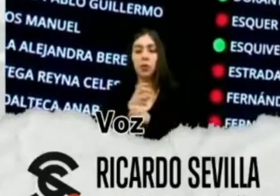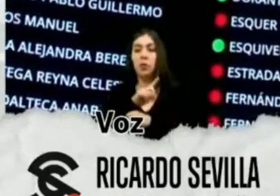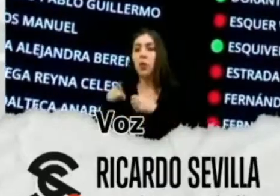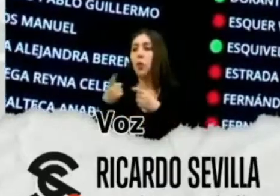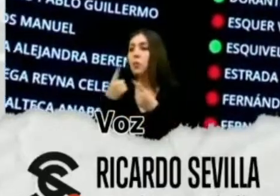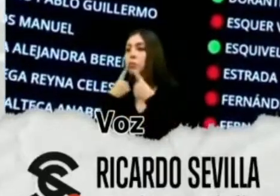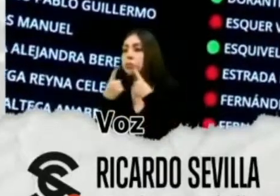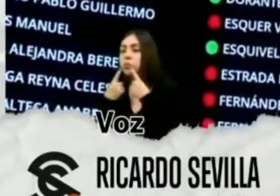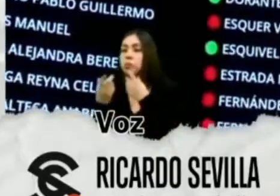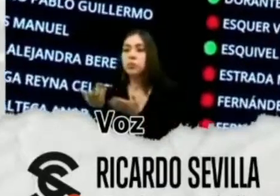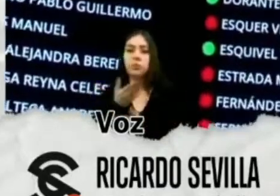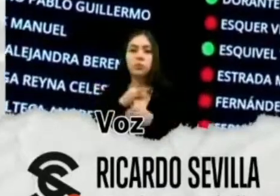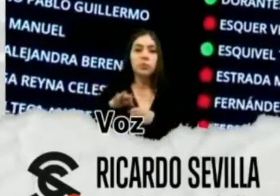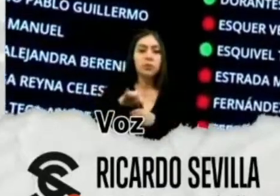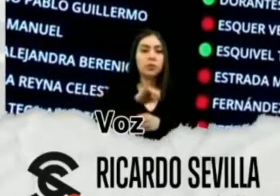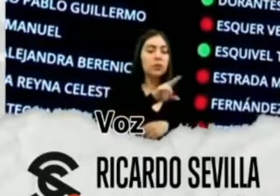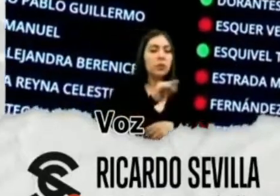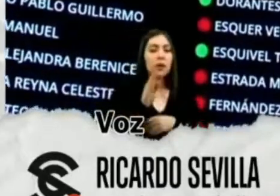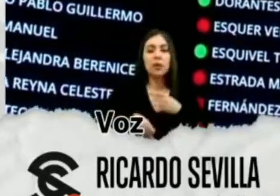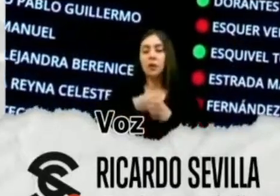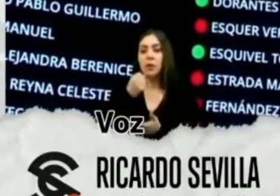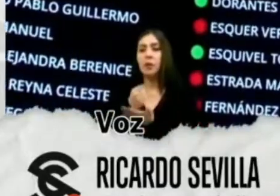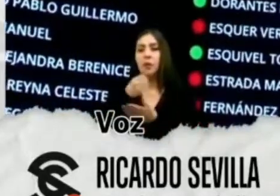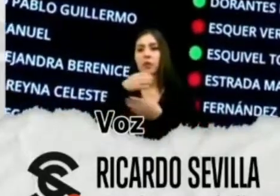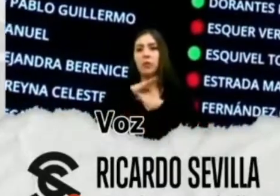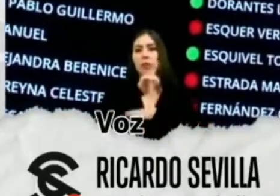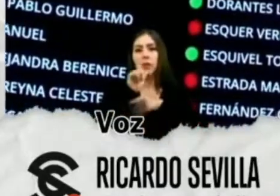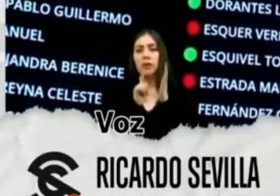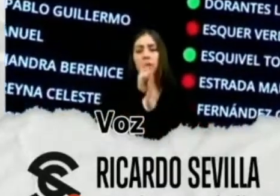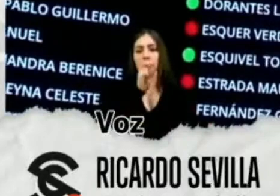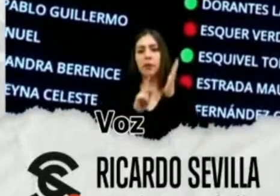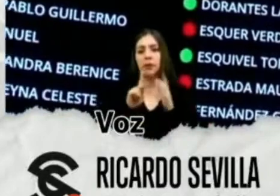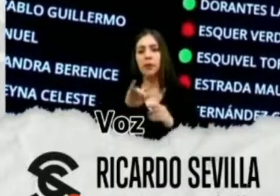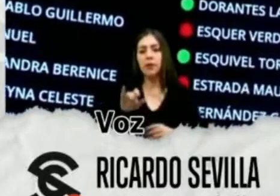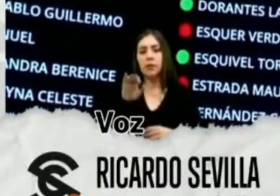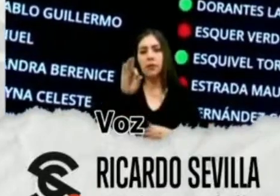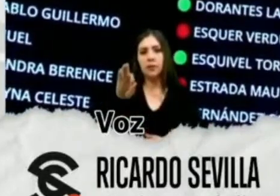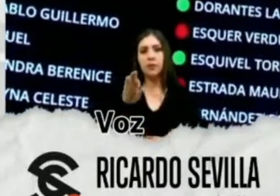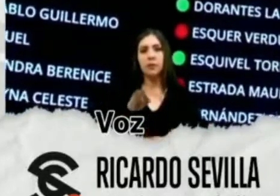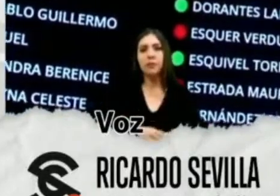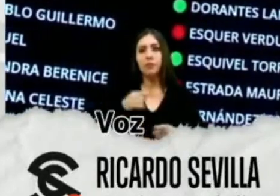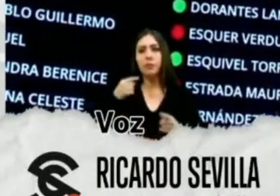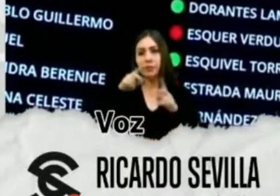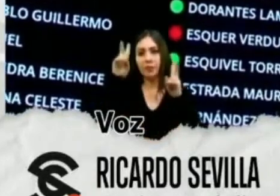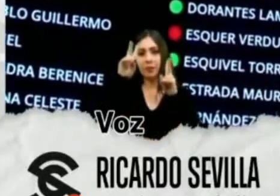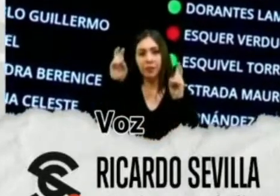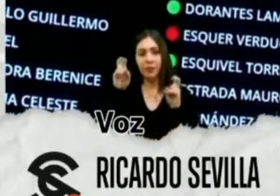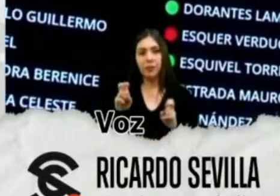no excedan el sueldo que percibe el presidente de México en el futuro venidero,